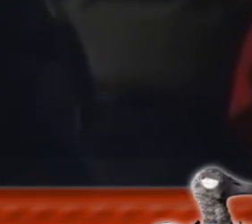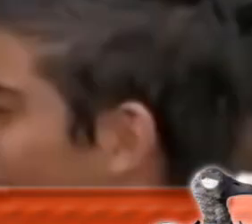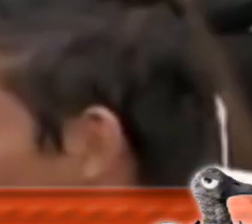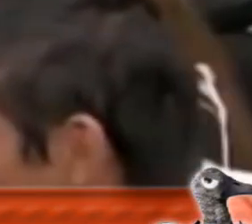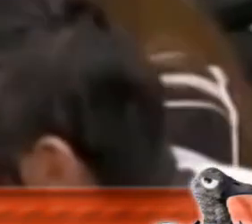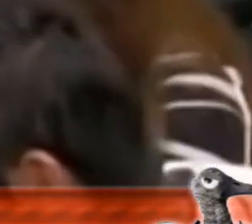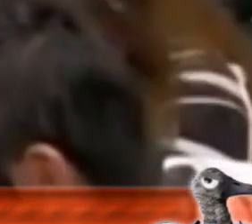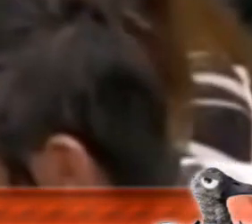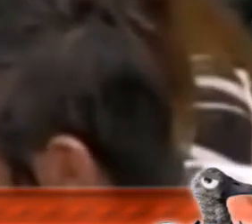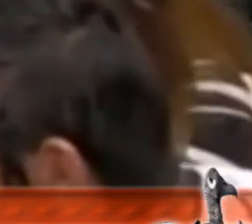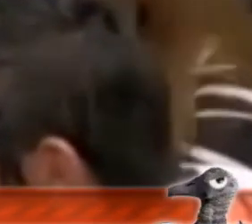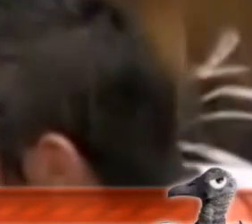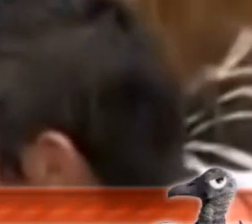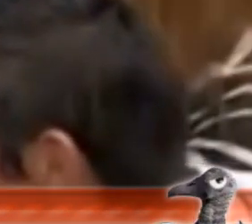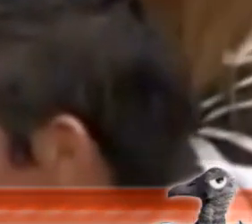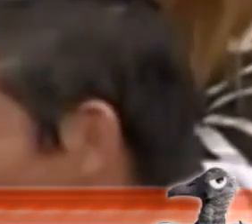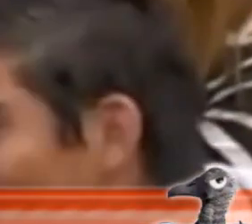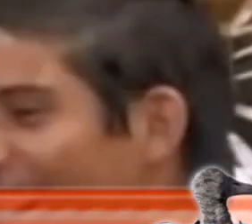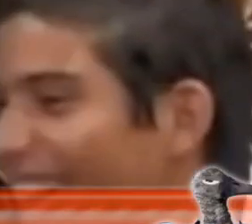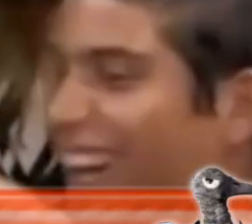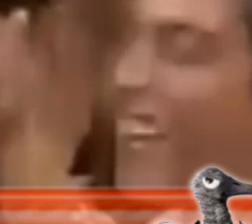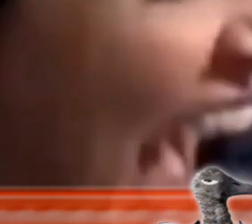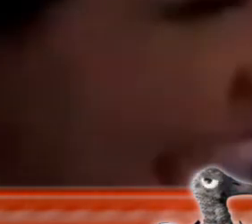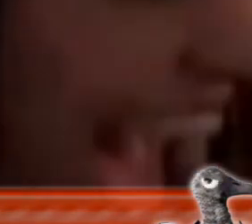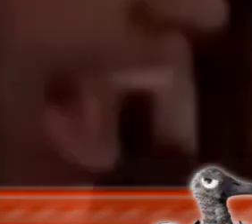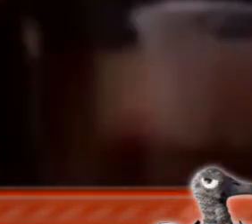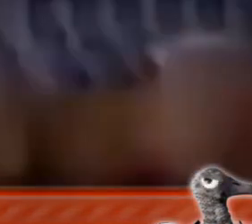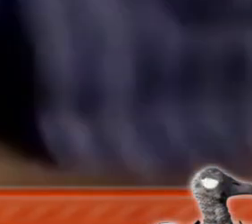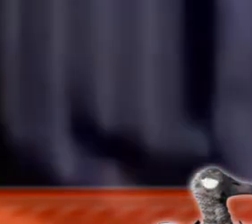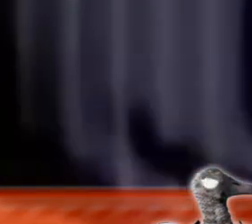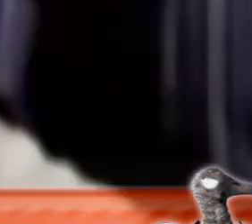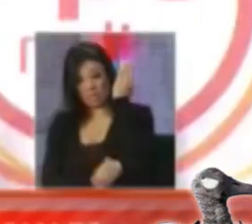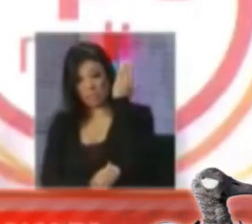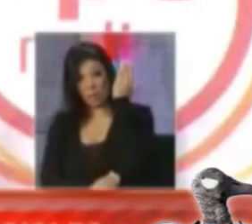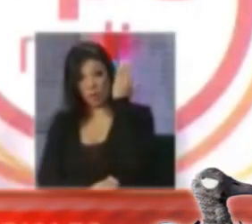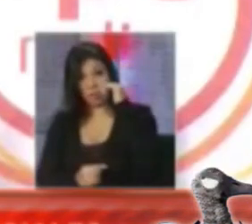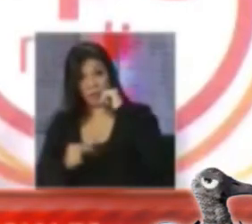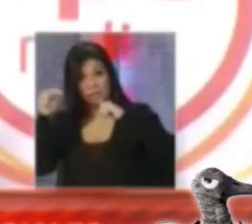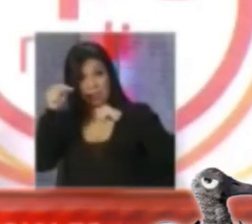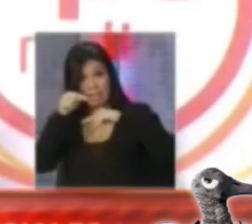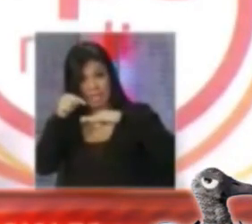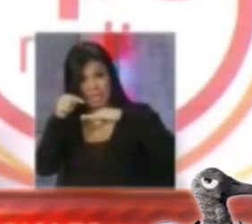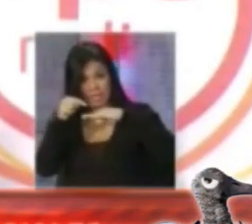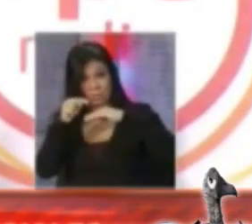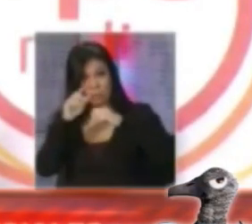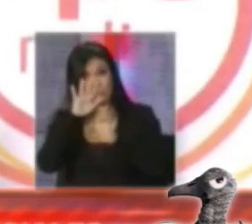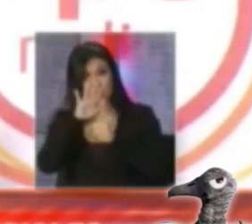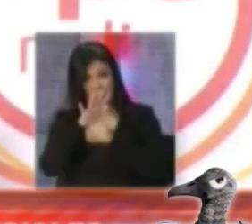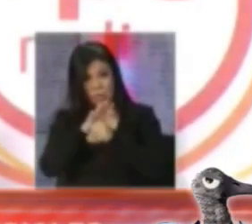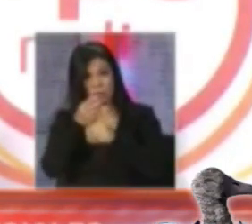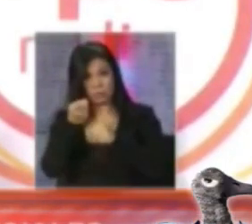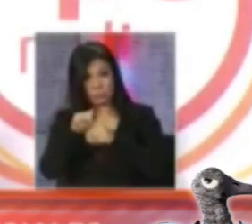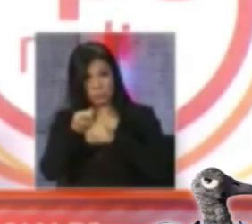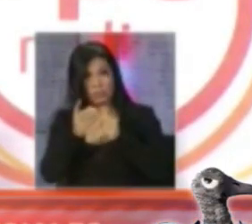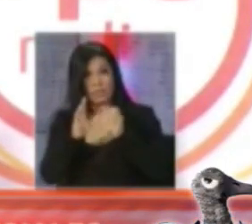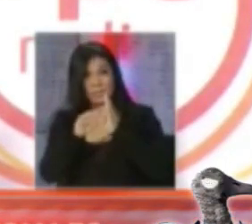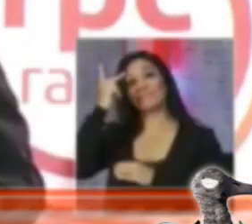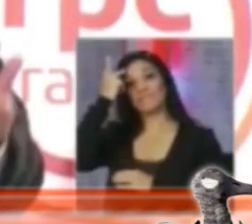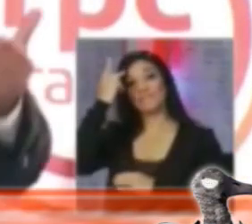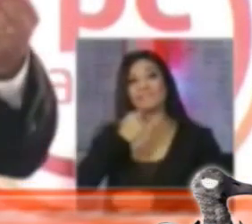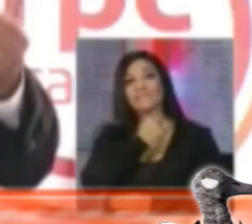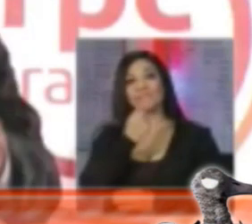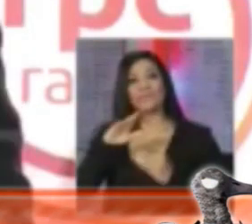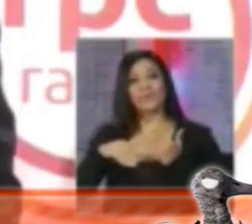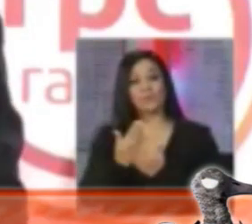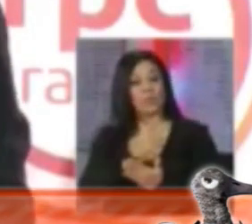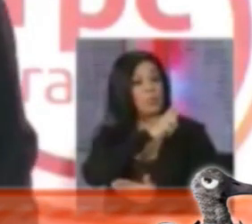risa de ver cómo los candidatos se ridiculizaban a ellos mismos. En este primer debate presidencial participaron Genaro López por el FAT,